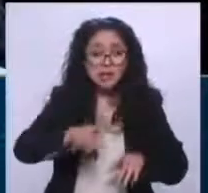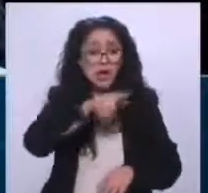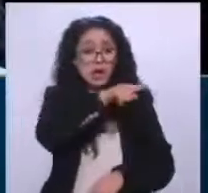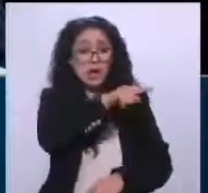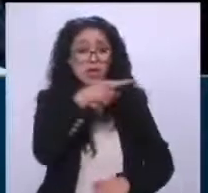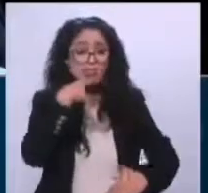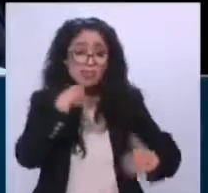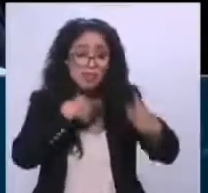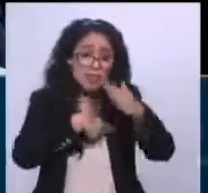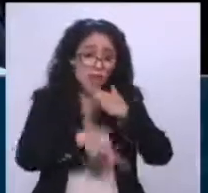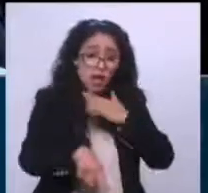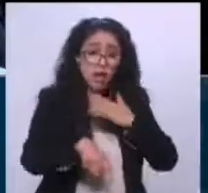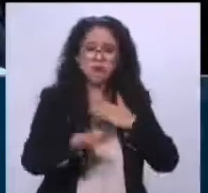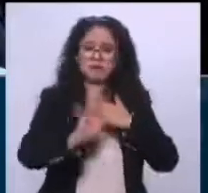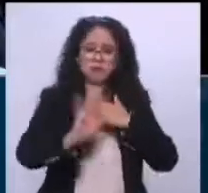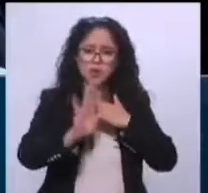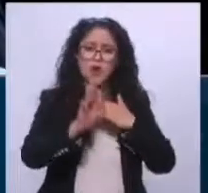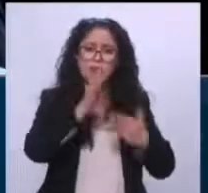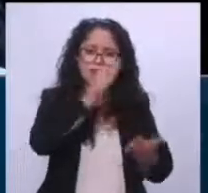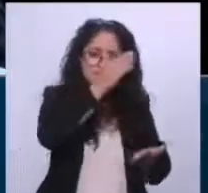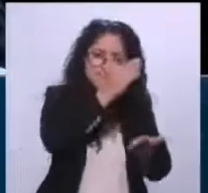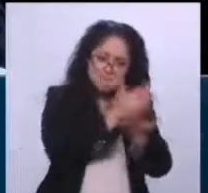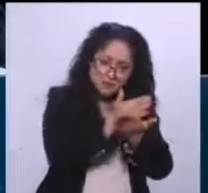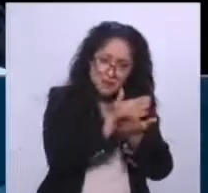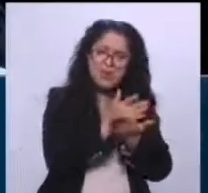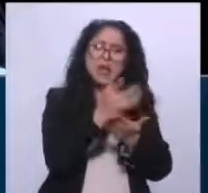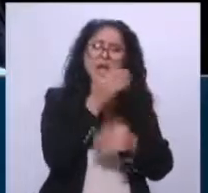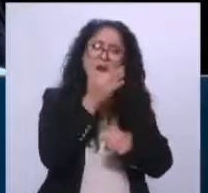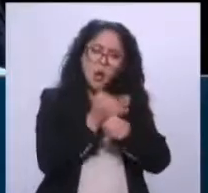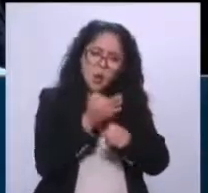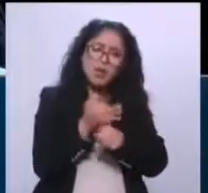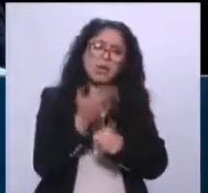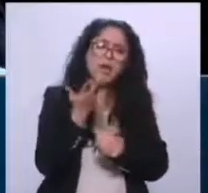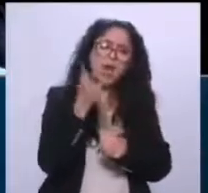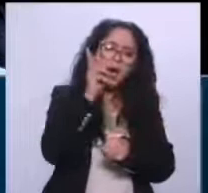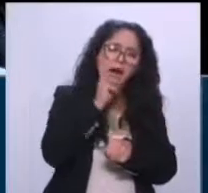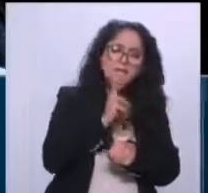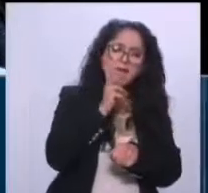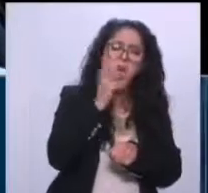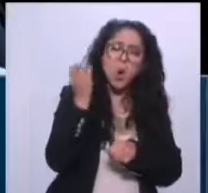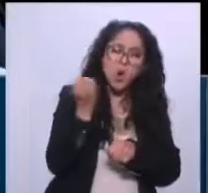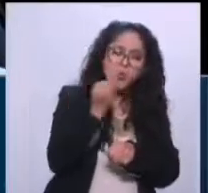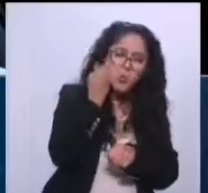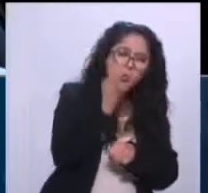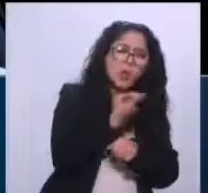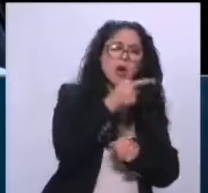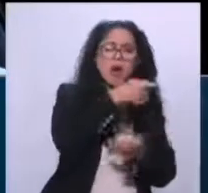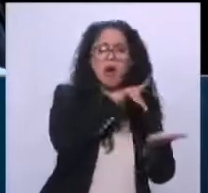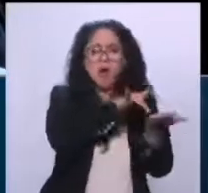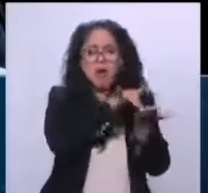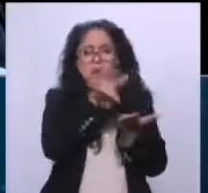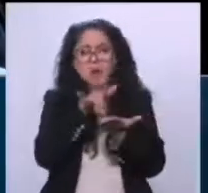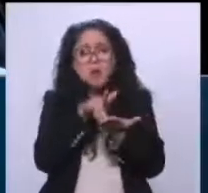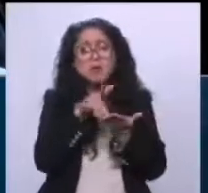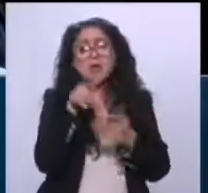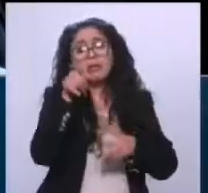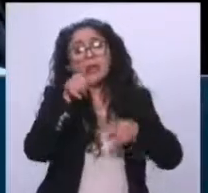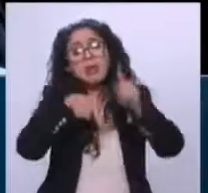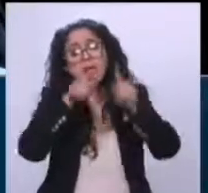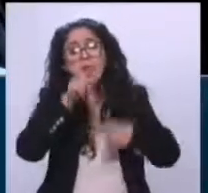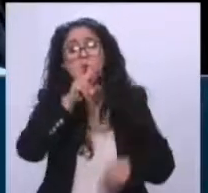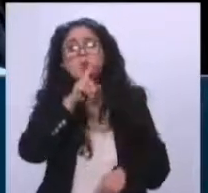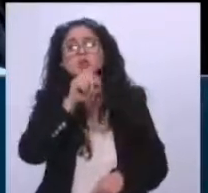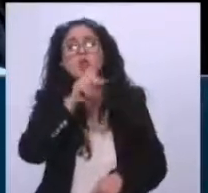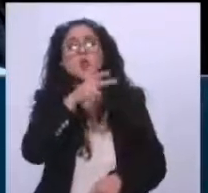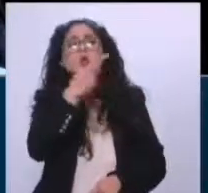detiene y entonces se abre esta posibilidad. Lo que estaríamos esperando es entonces la respuesta de ella en el sentido